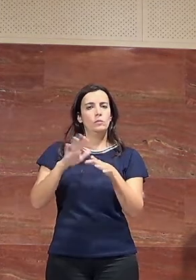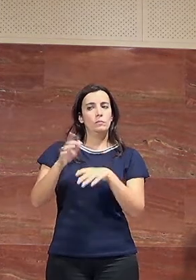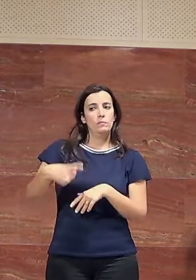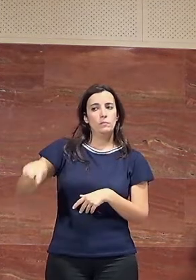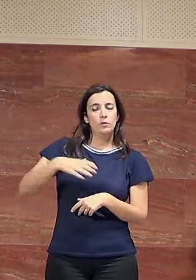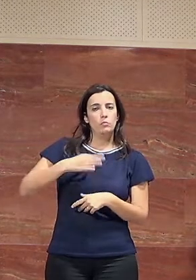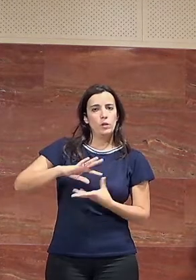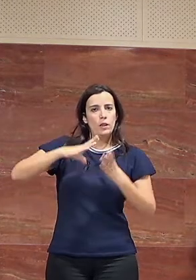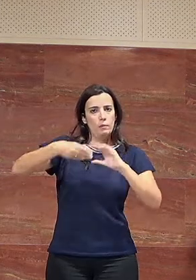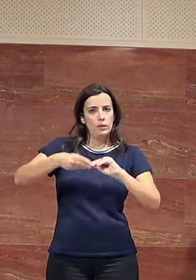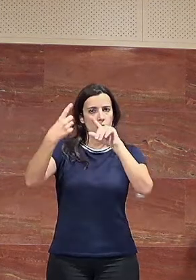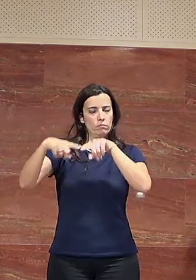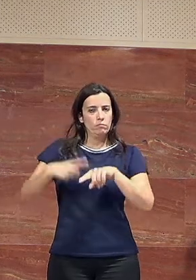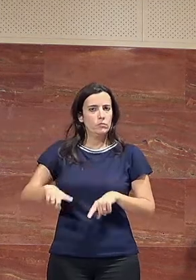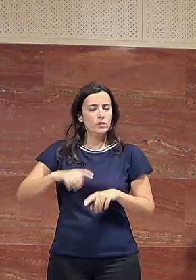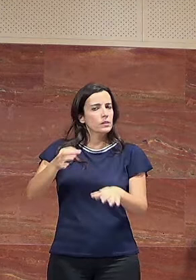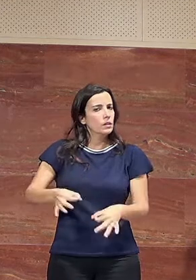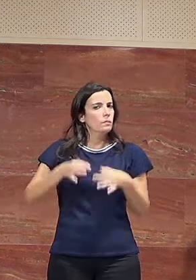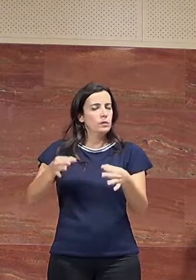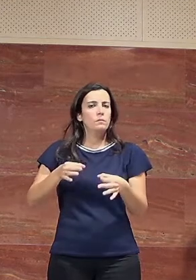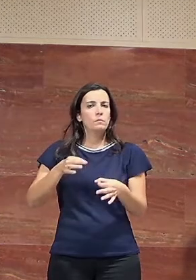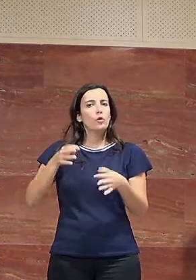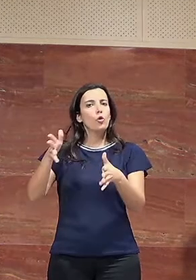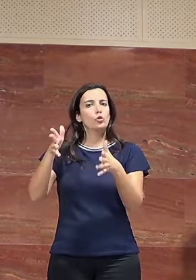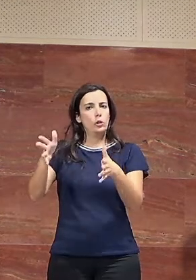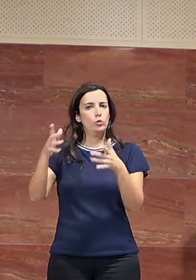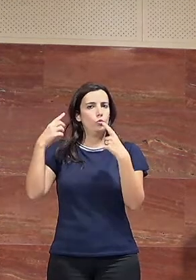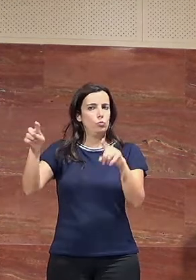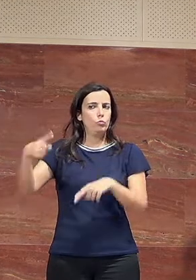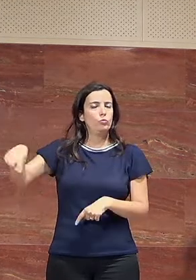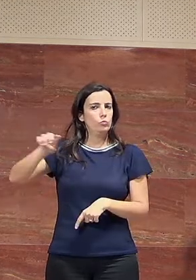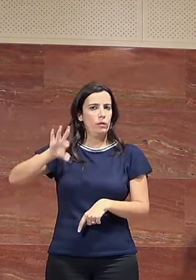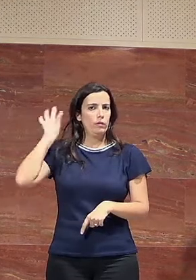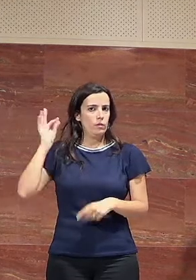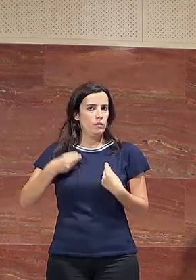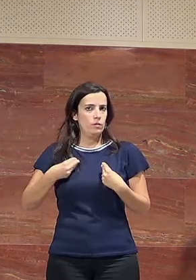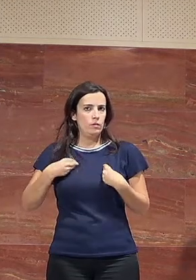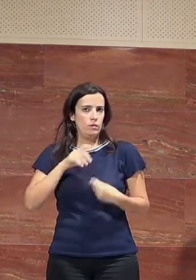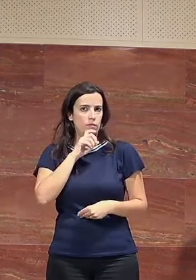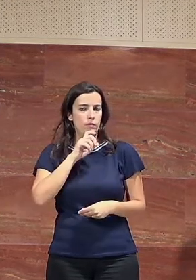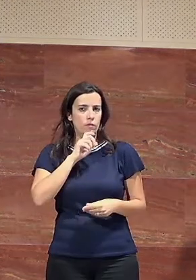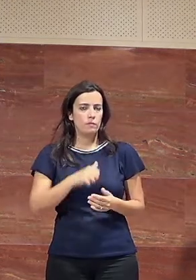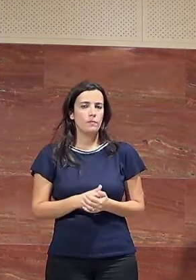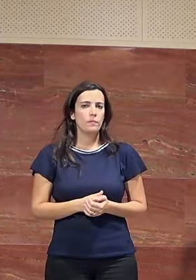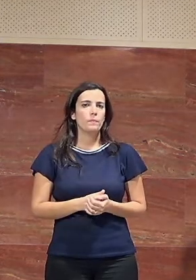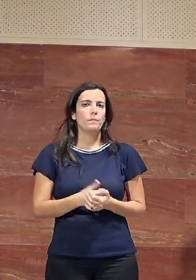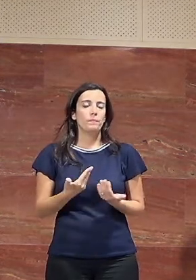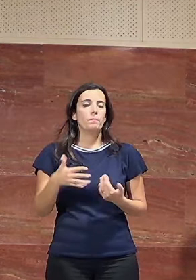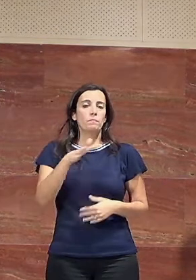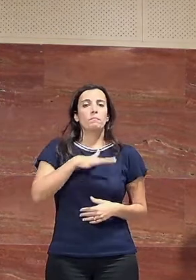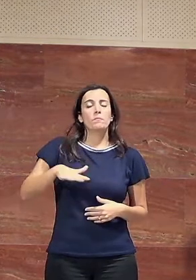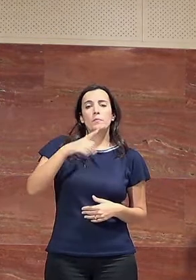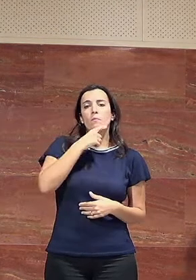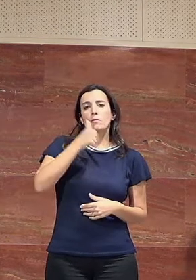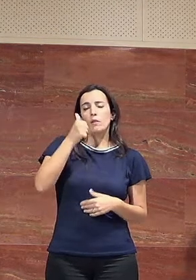hábitos saludables, pero son siempre consejos, o sea, aquí cada uno es responsable de su vida y en un entorno donde es más fácil de integrar ya